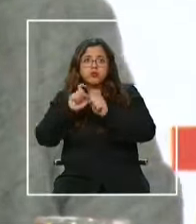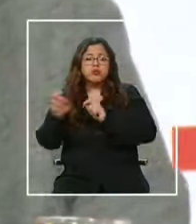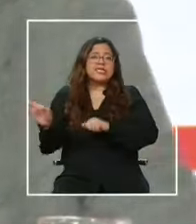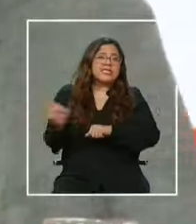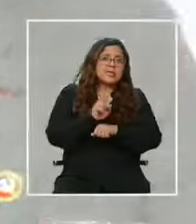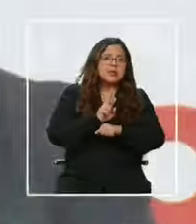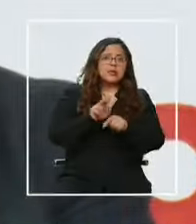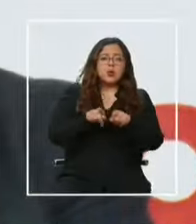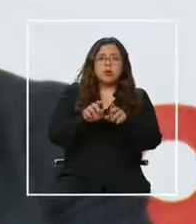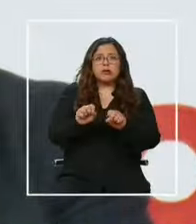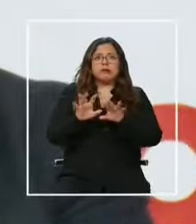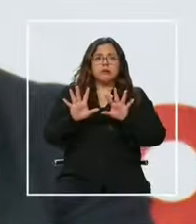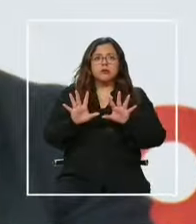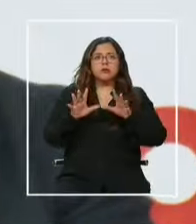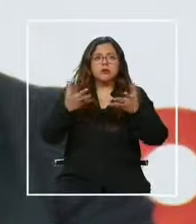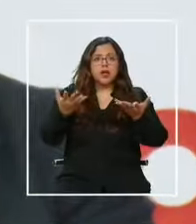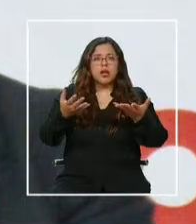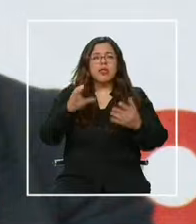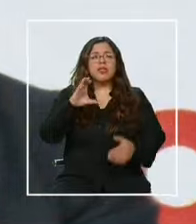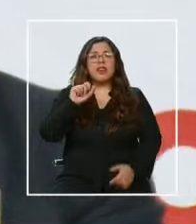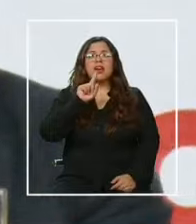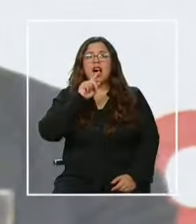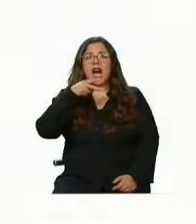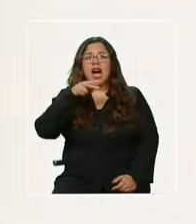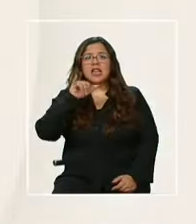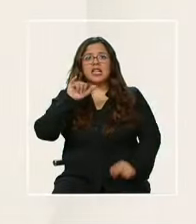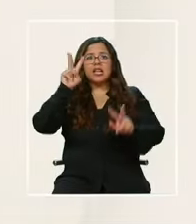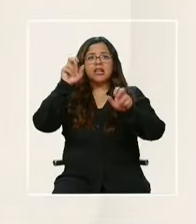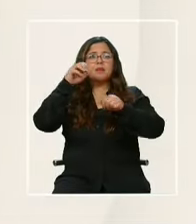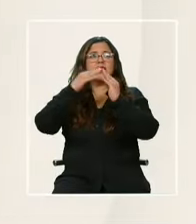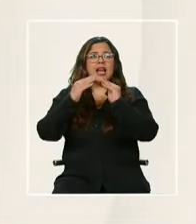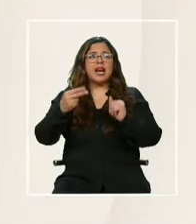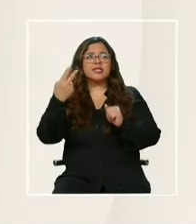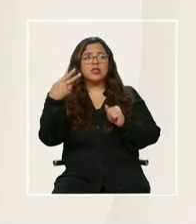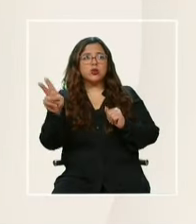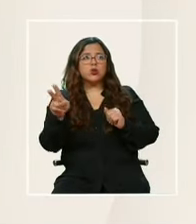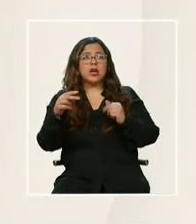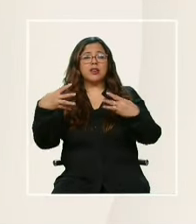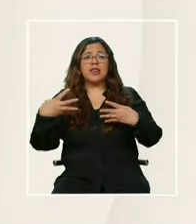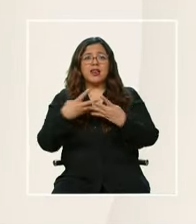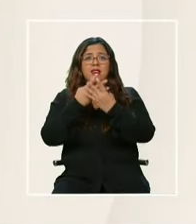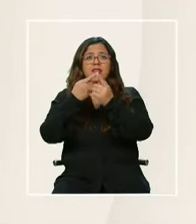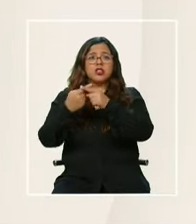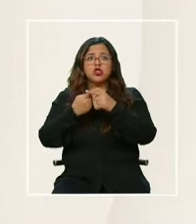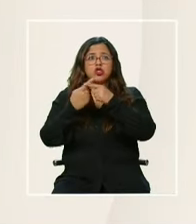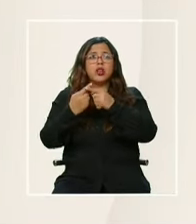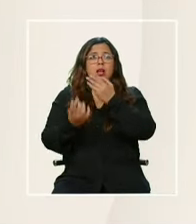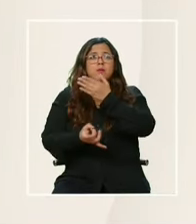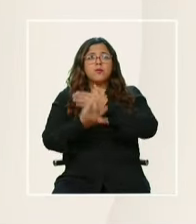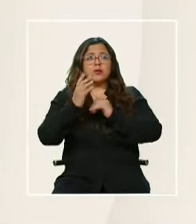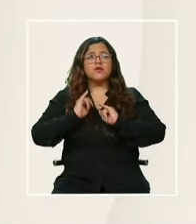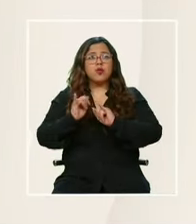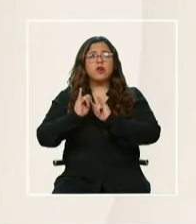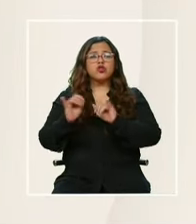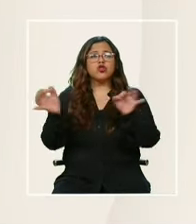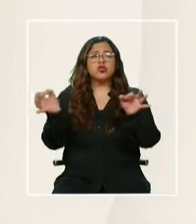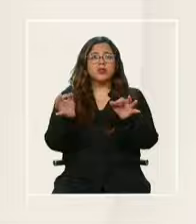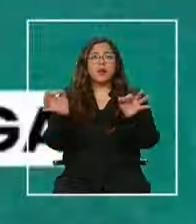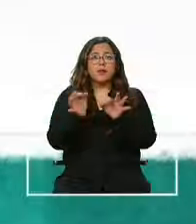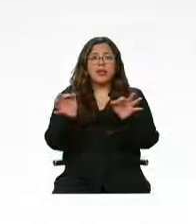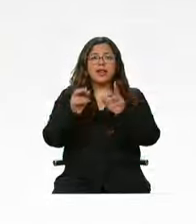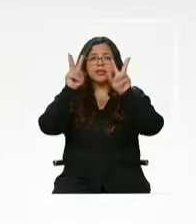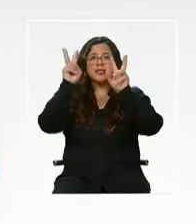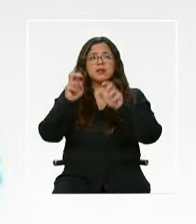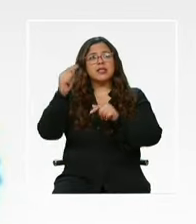respuesta sorpresivamente llegó de Katy Barriga desde su arresto domiciliario. En sus redes sociales posteó noticias en donde se detallan los fundamentos